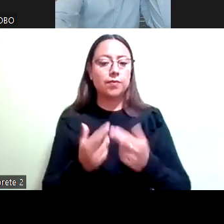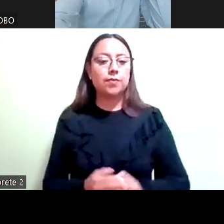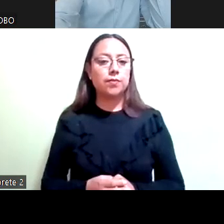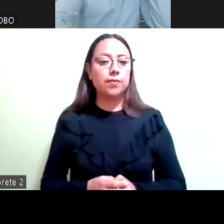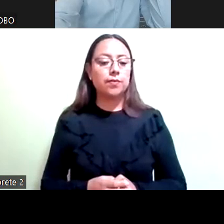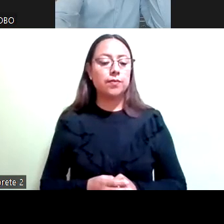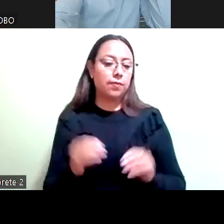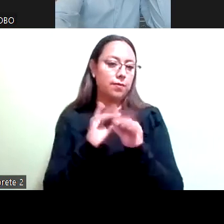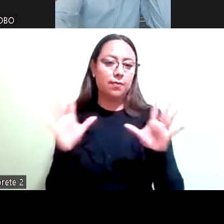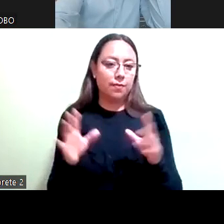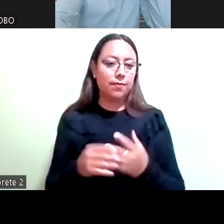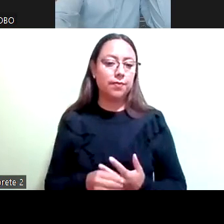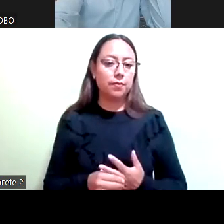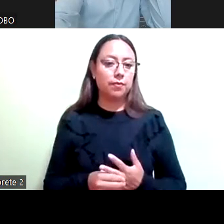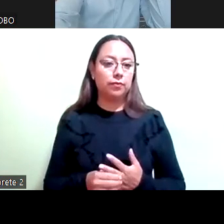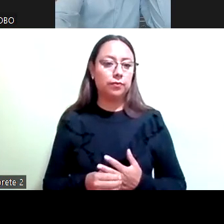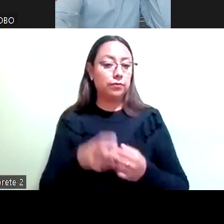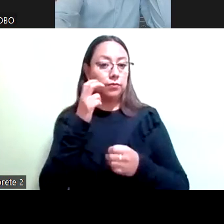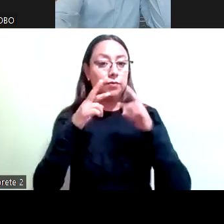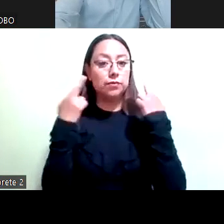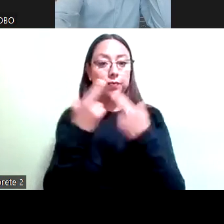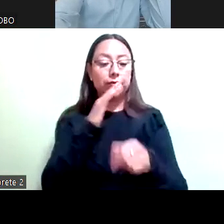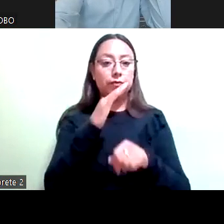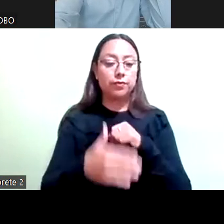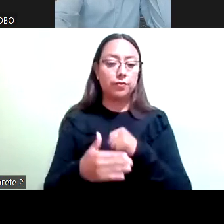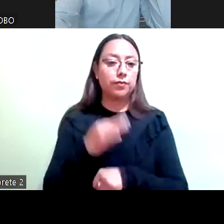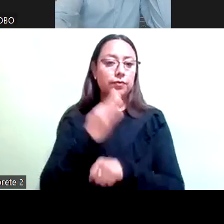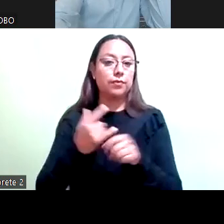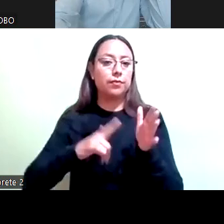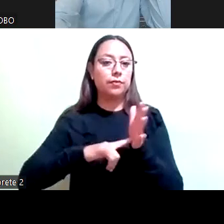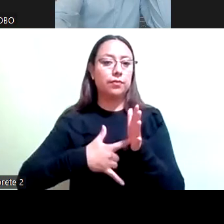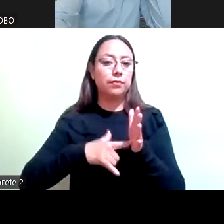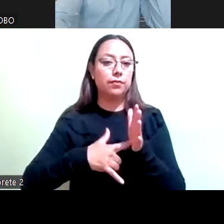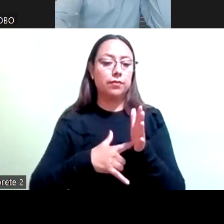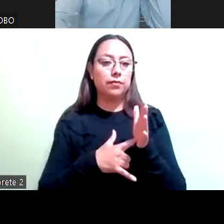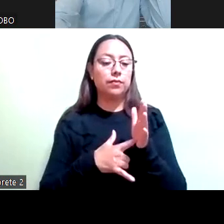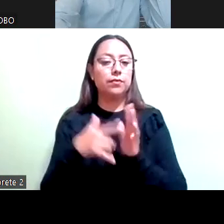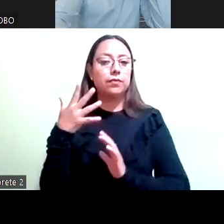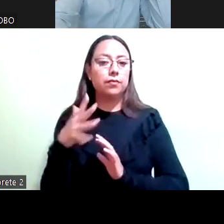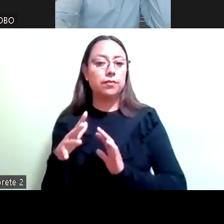lo tanto se levanta la sesión siendo las